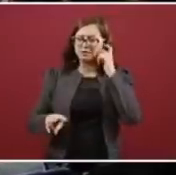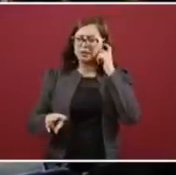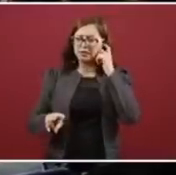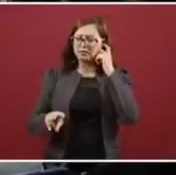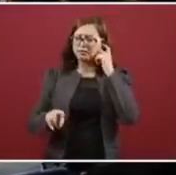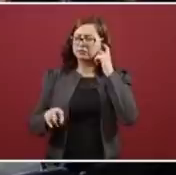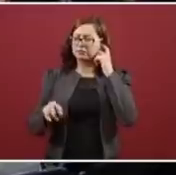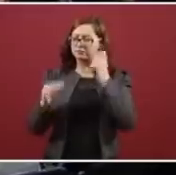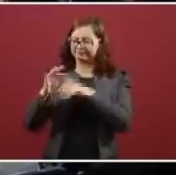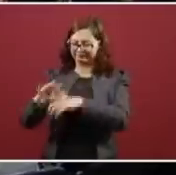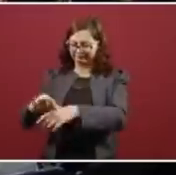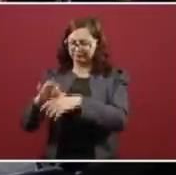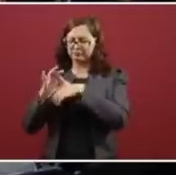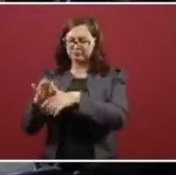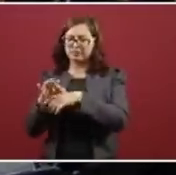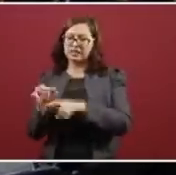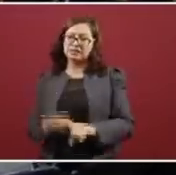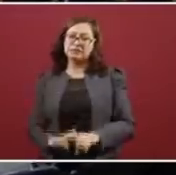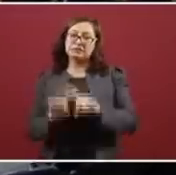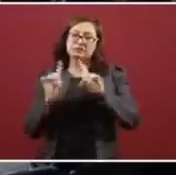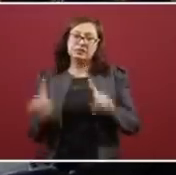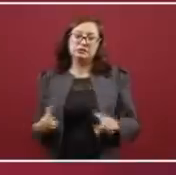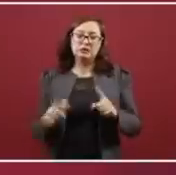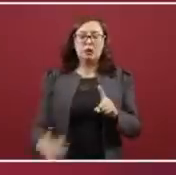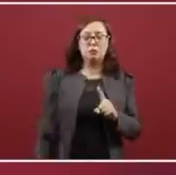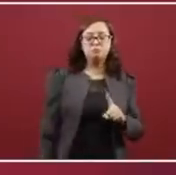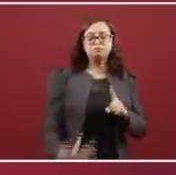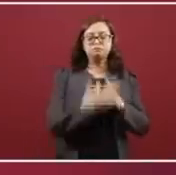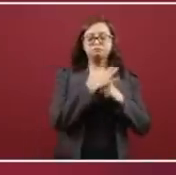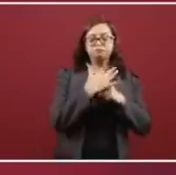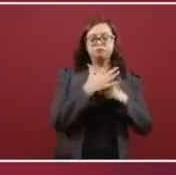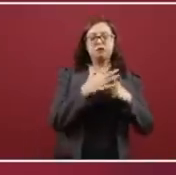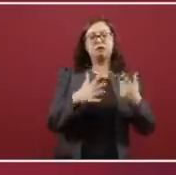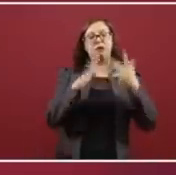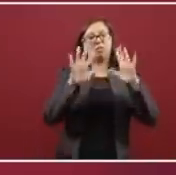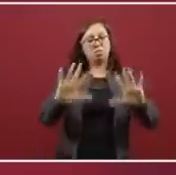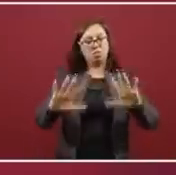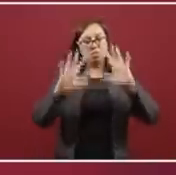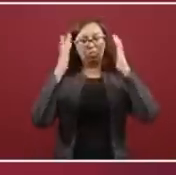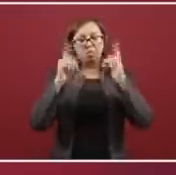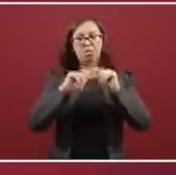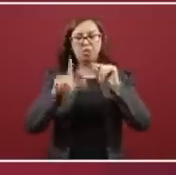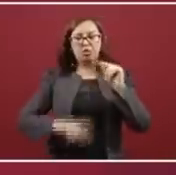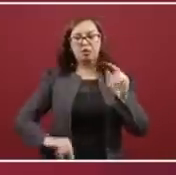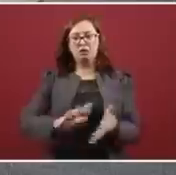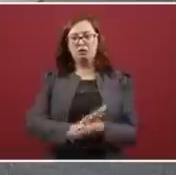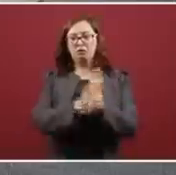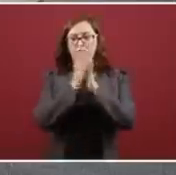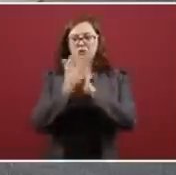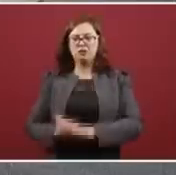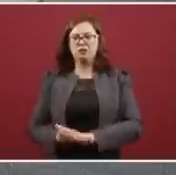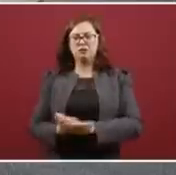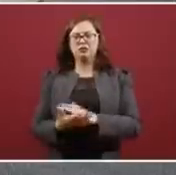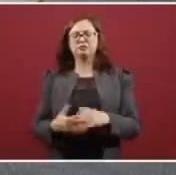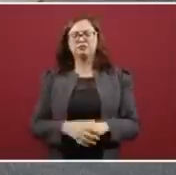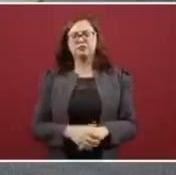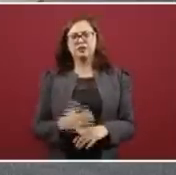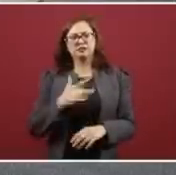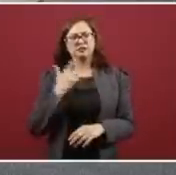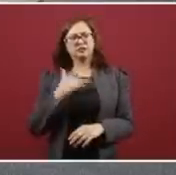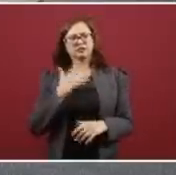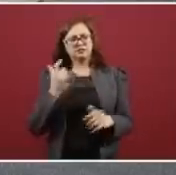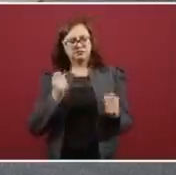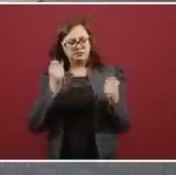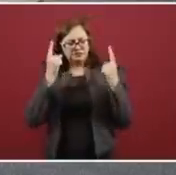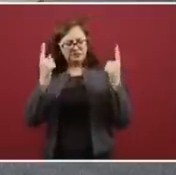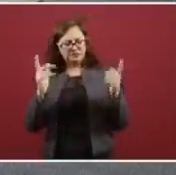izquierda quien se dio la misión vertiginosa de transformar a méxico esta declaración me llama mucho la